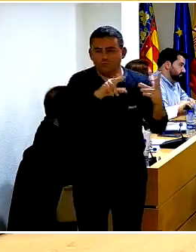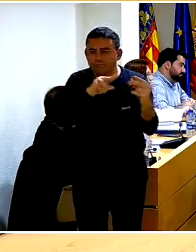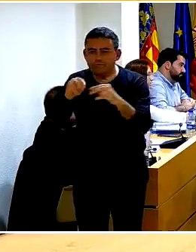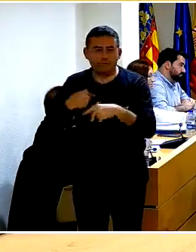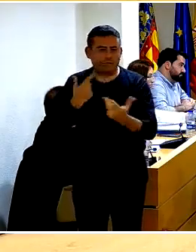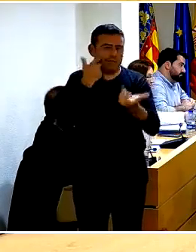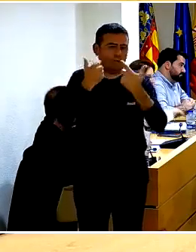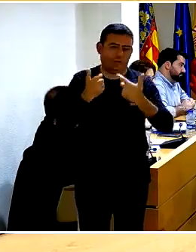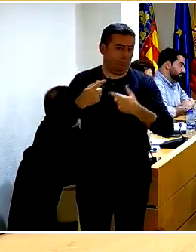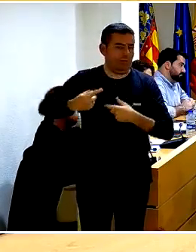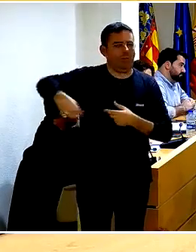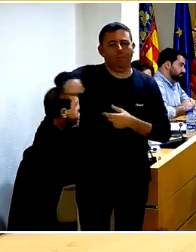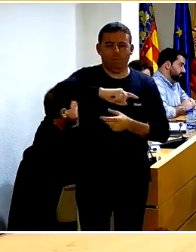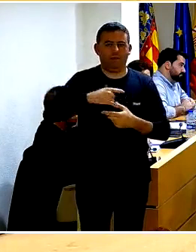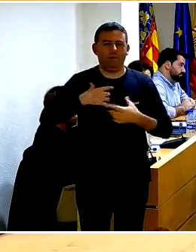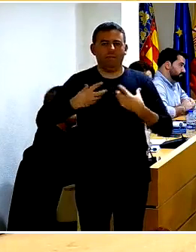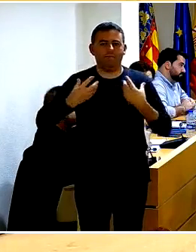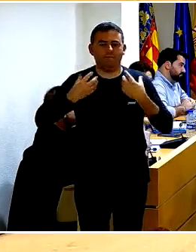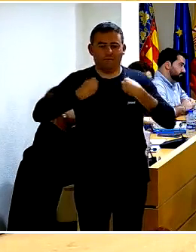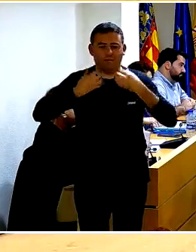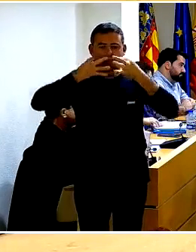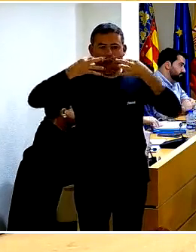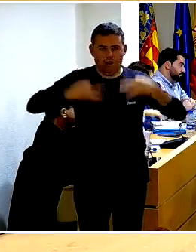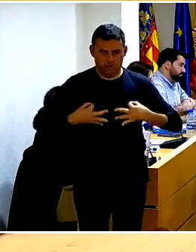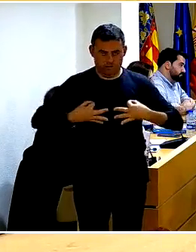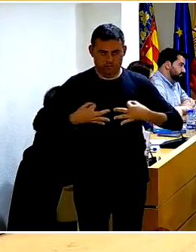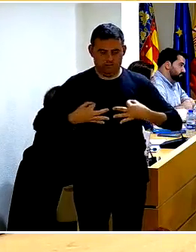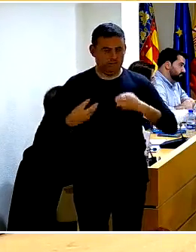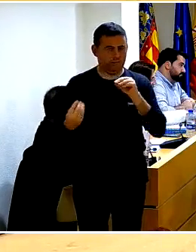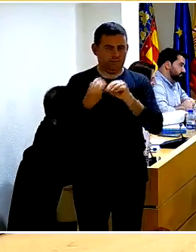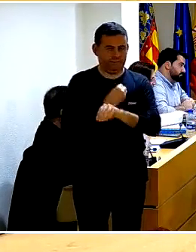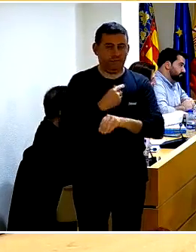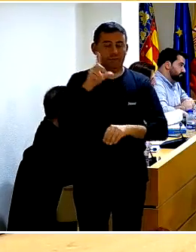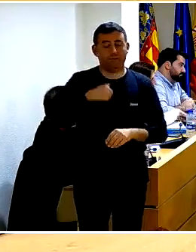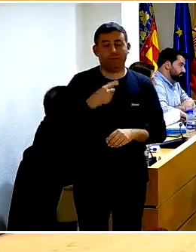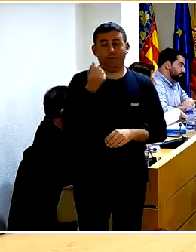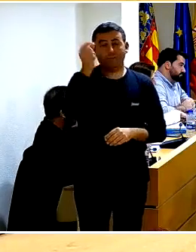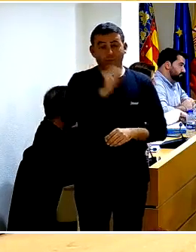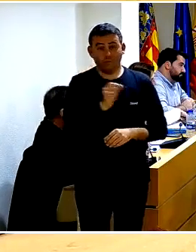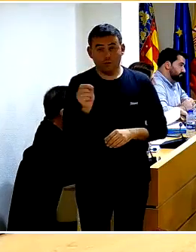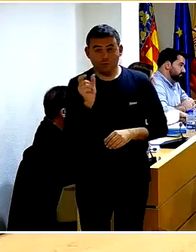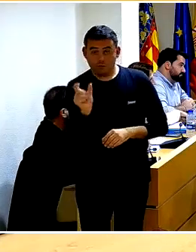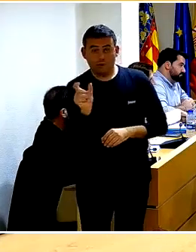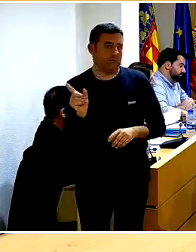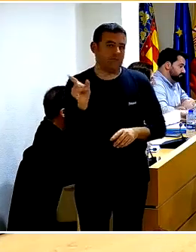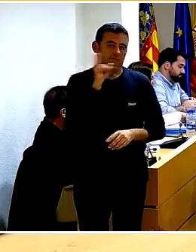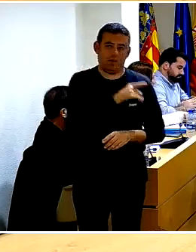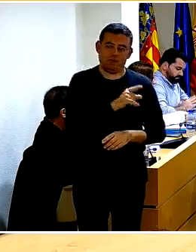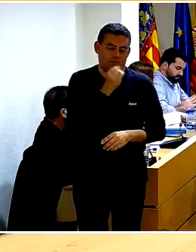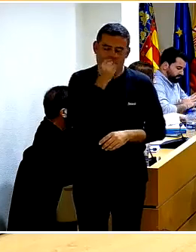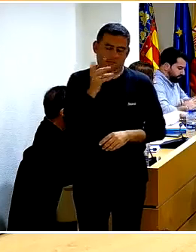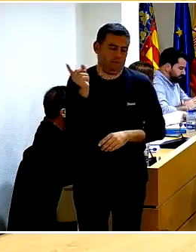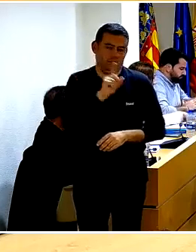este presupuesto a la vida real no es ni mucho menos la condición, pero además es que es un mal presupuesto. Y cada vez estamos convencidos, más